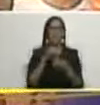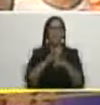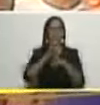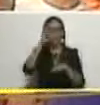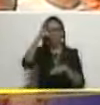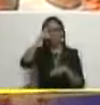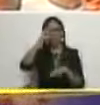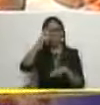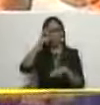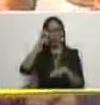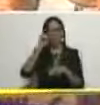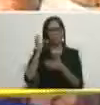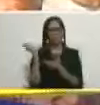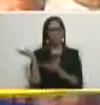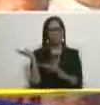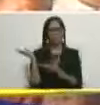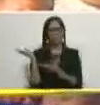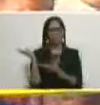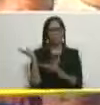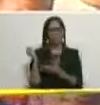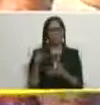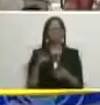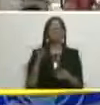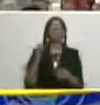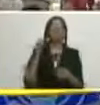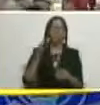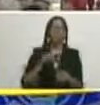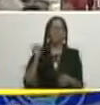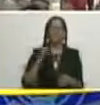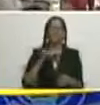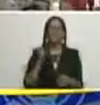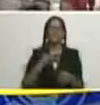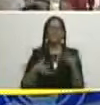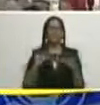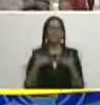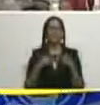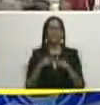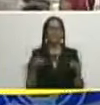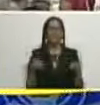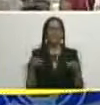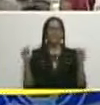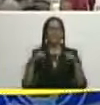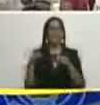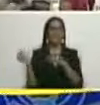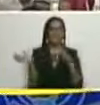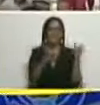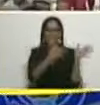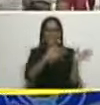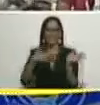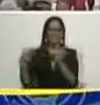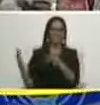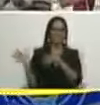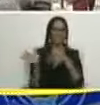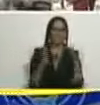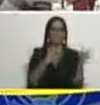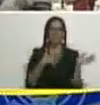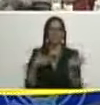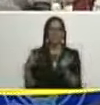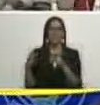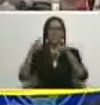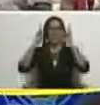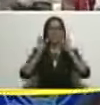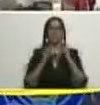Coro. Seguro que sí, disfruto en mi tierra con este viento que lo limpia